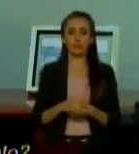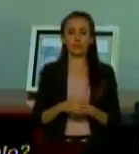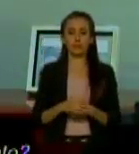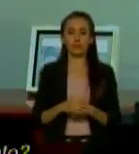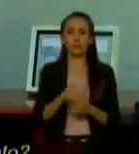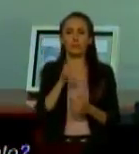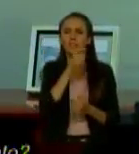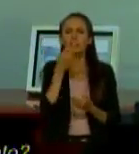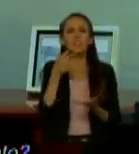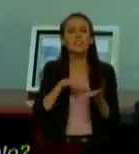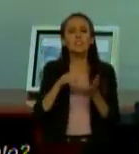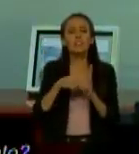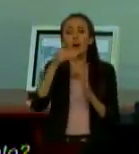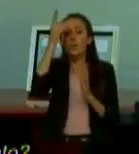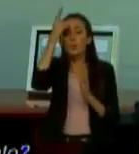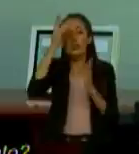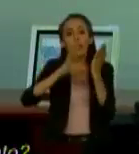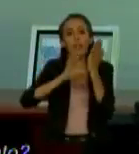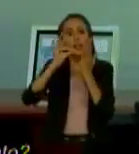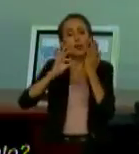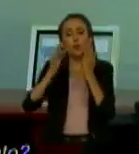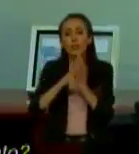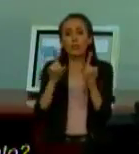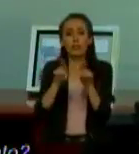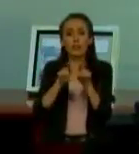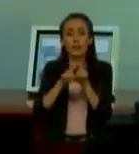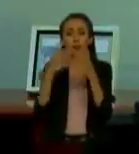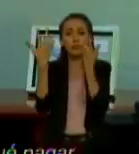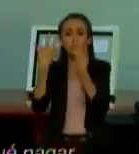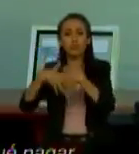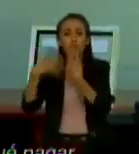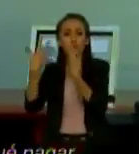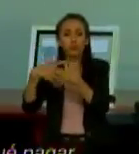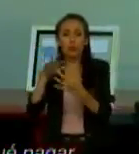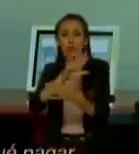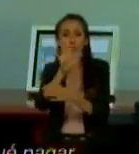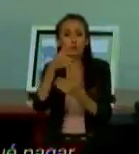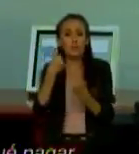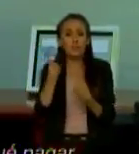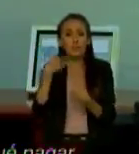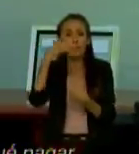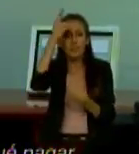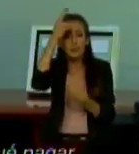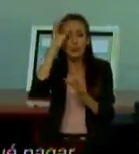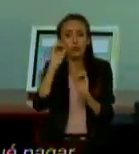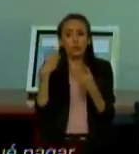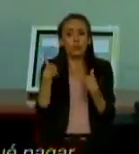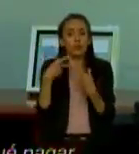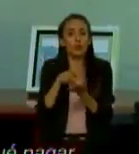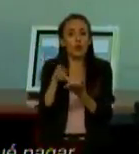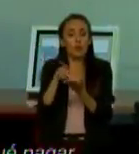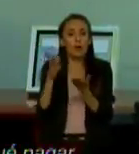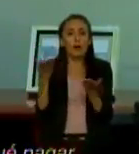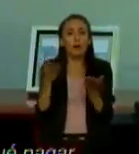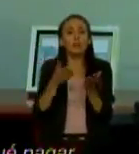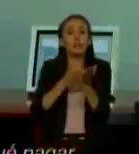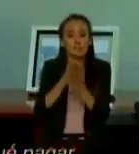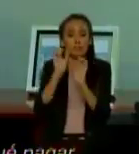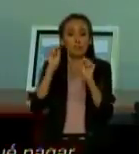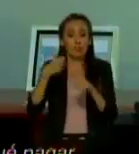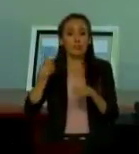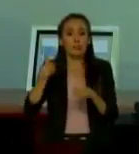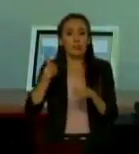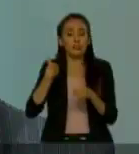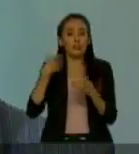¿Qué es una deuda sin financiamiento? Una crisis, pues. Si usted está endeudado y no tiene con qué pagar, ¿atraviesa o no una